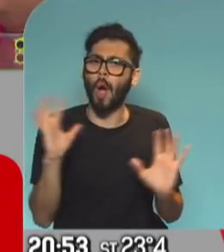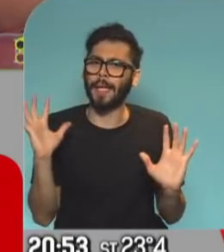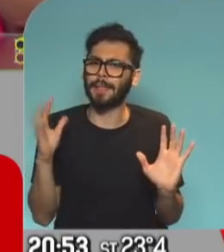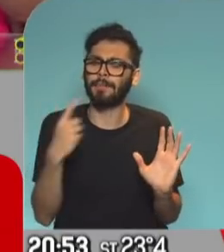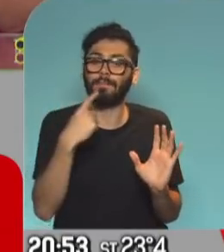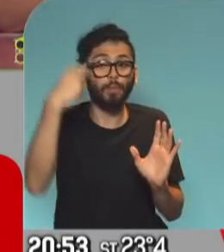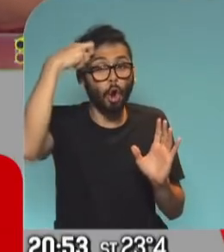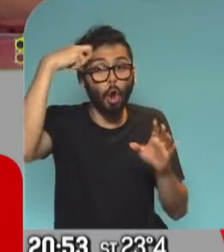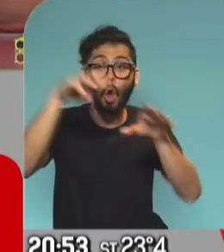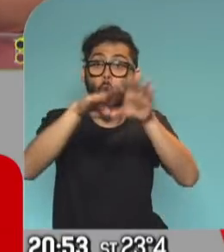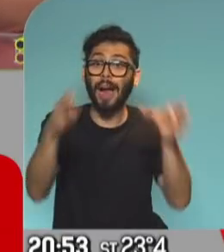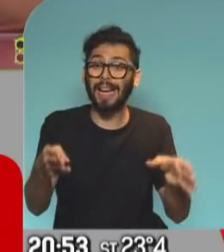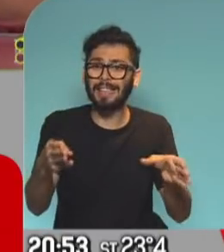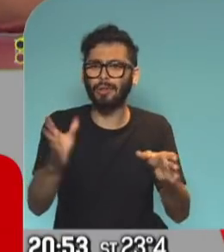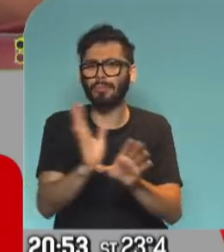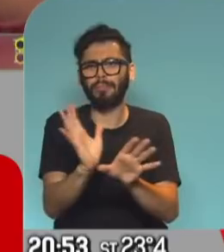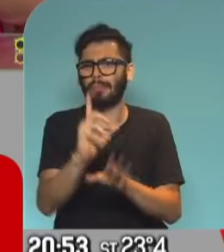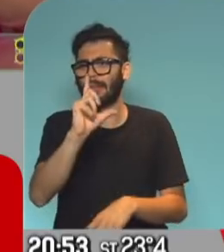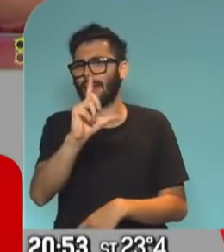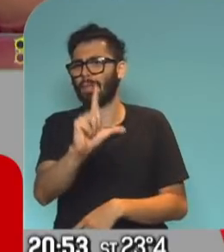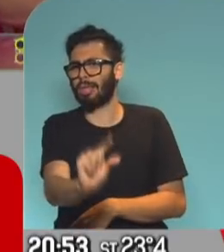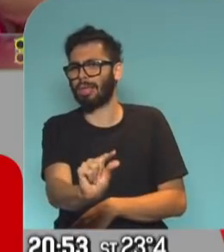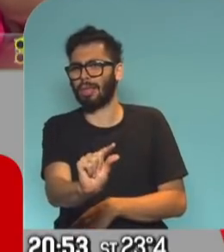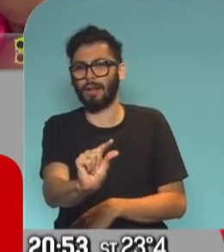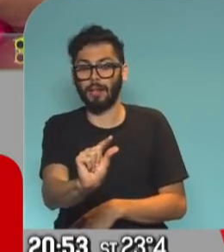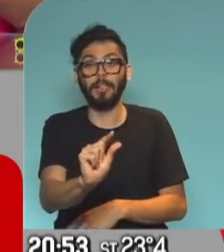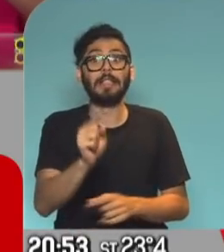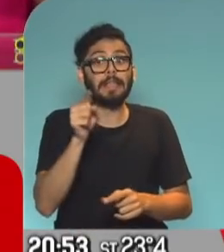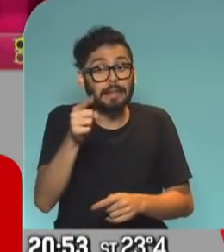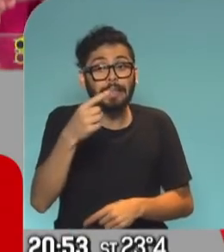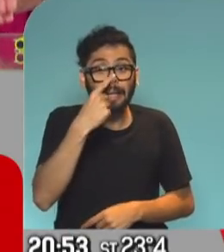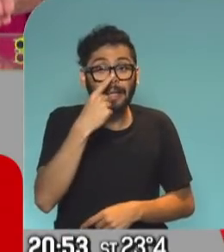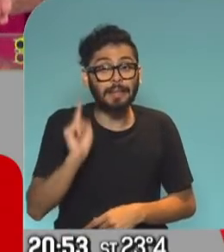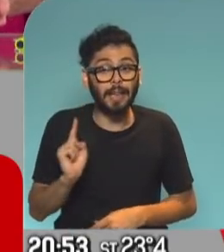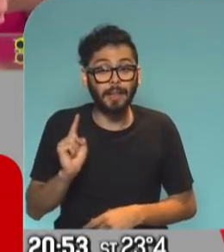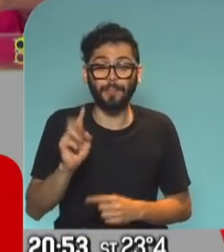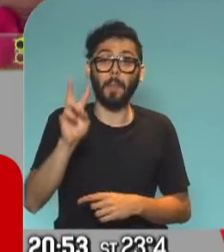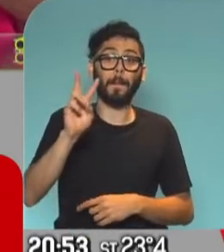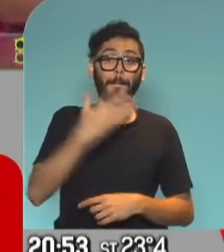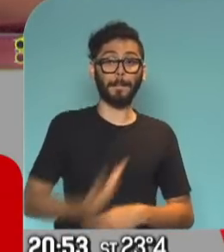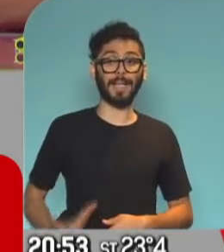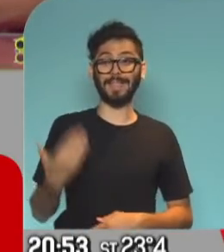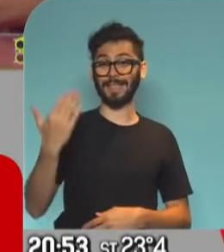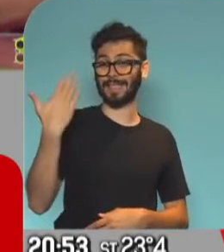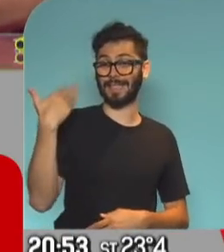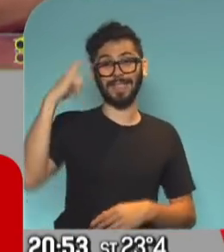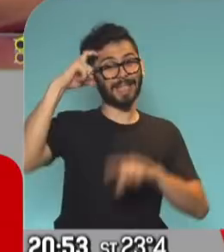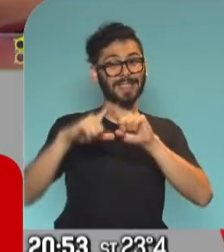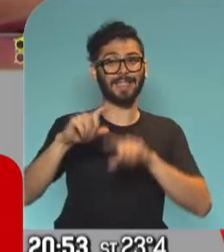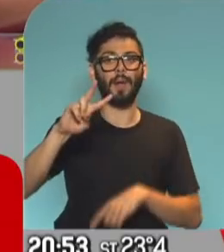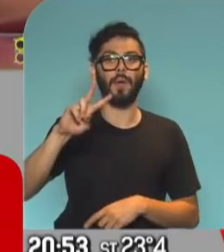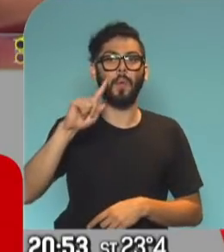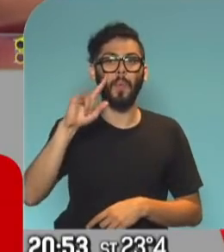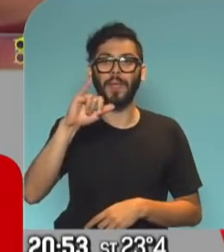poderes del Estado más desprestigiados en Perú, y eso es interesante marcarlo. Un Vizcarra, recordemos que lo corrieron del poder con